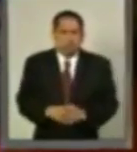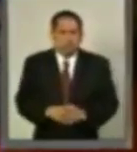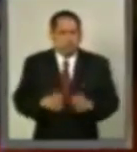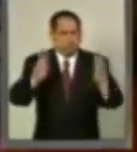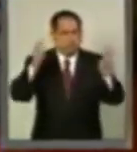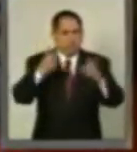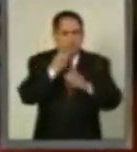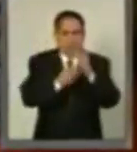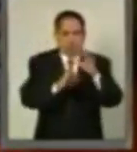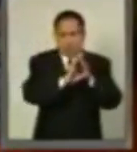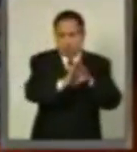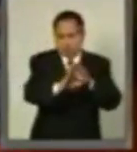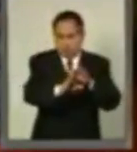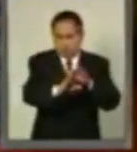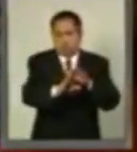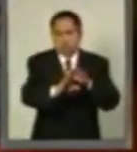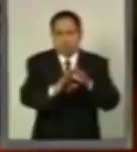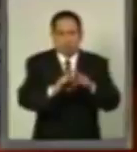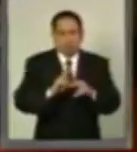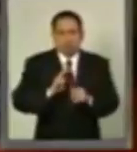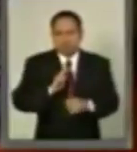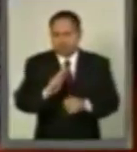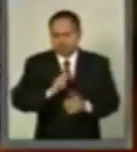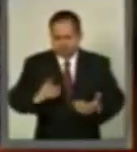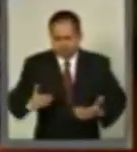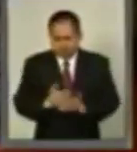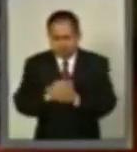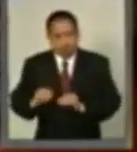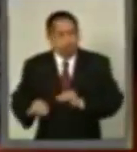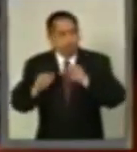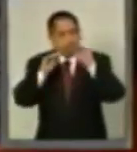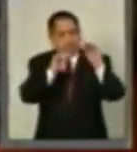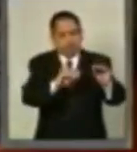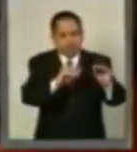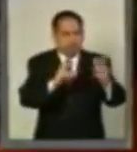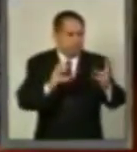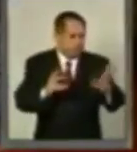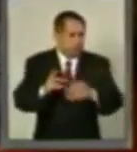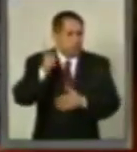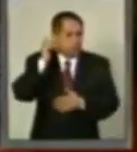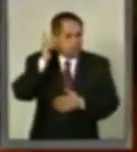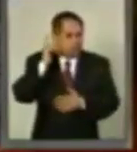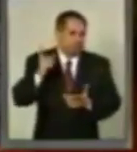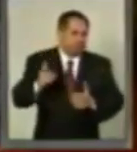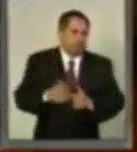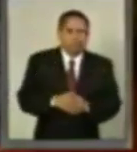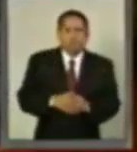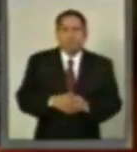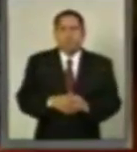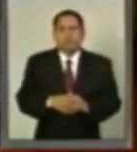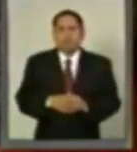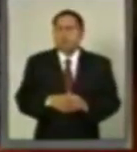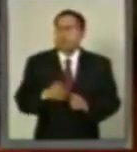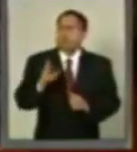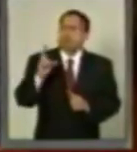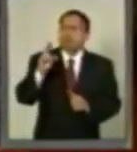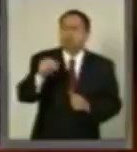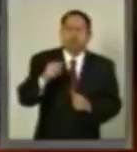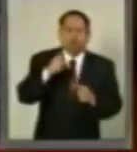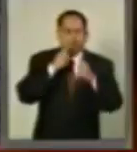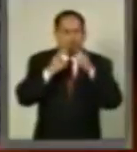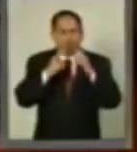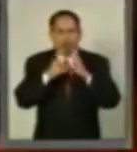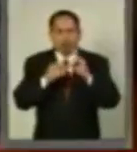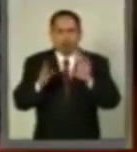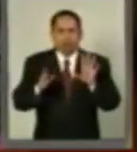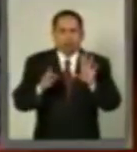tema de los migrantes, de nuestros connacionales, que ojalá no sea un tema que se derive